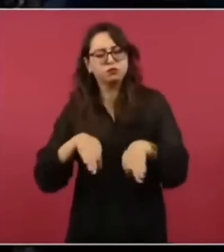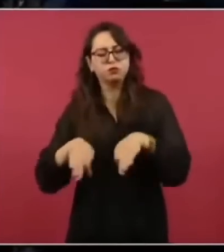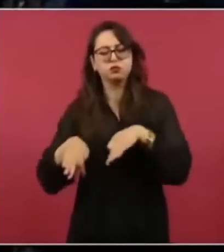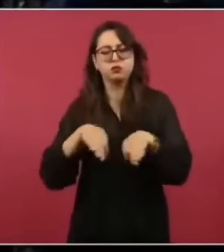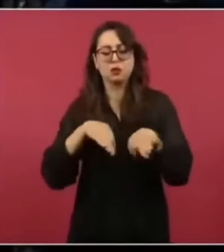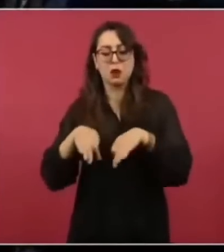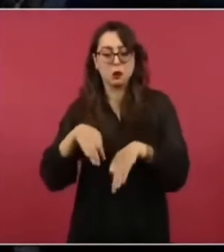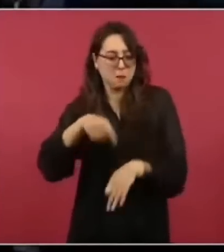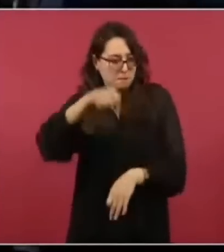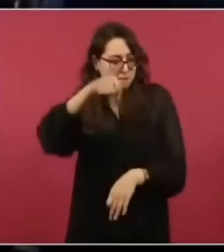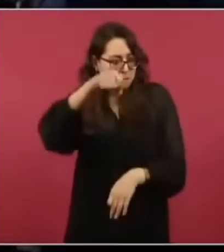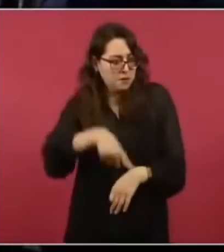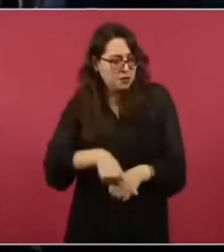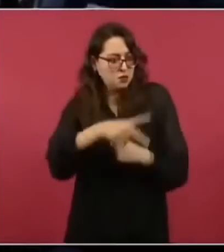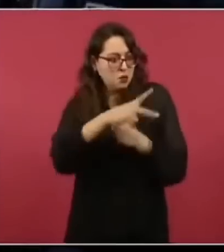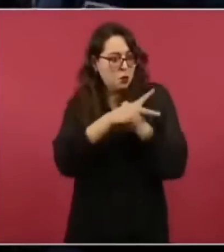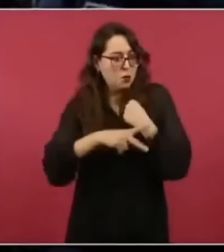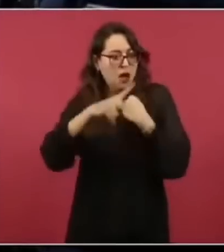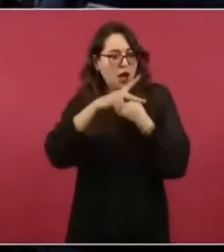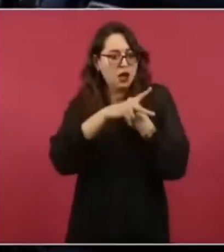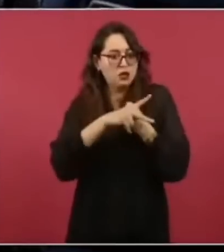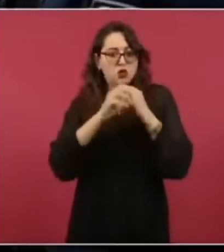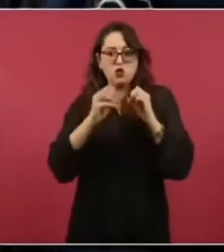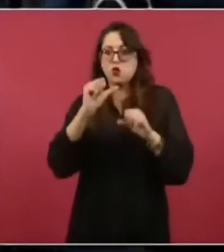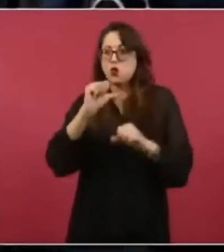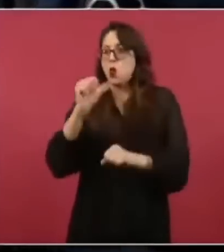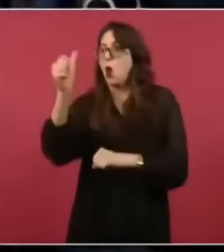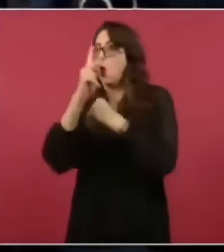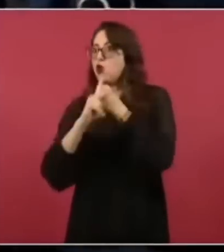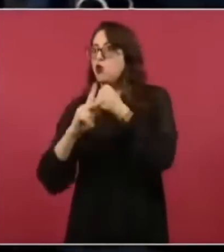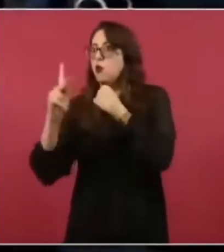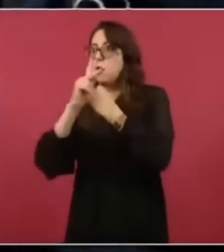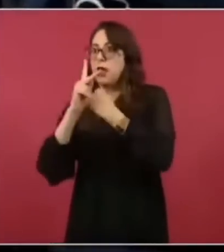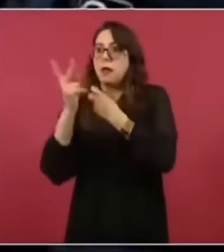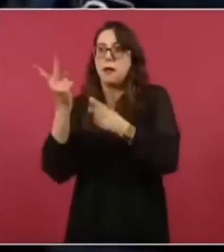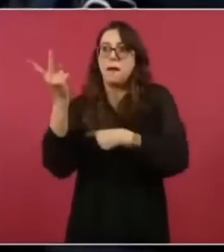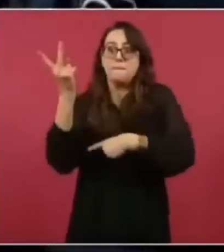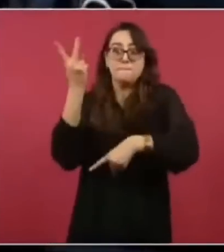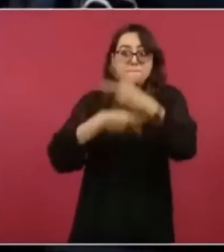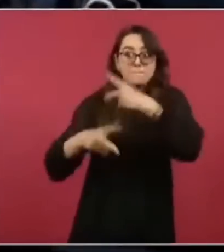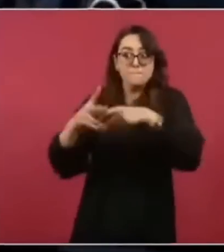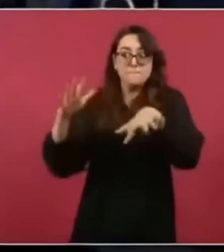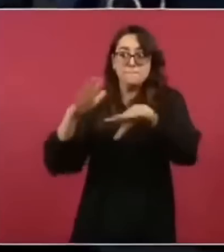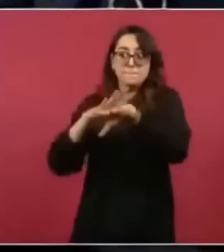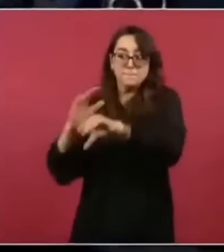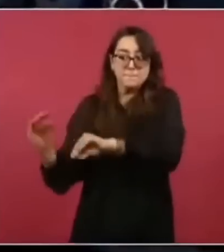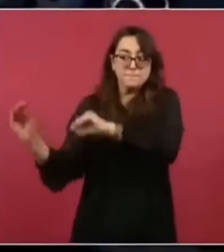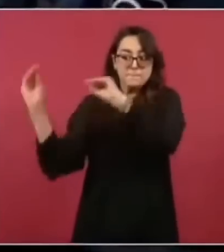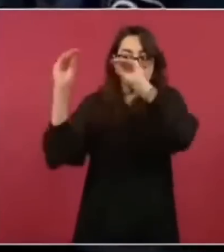tus hermanos o un forastero que resida en tus